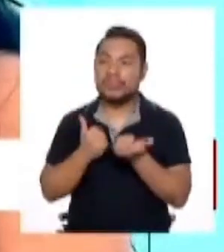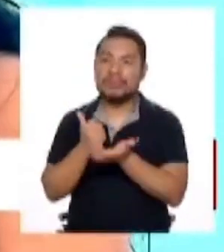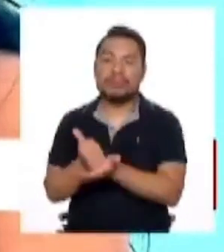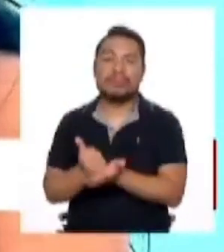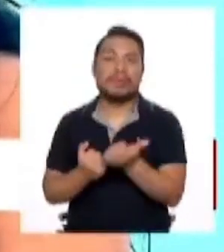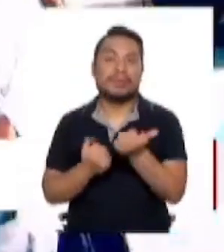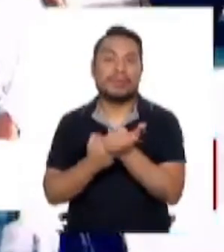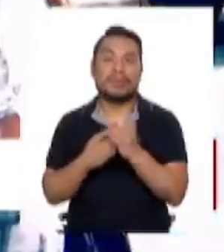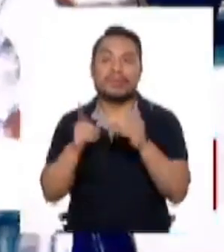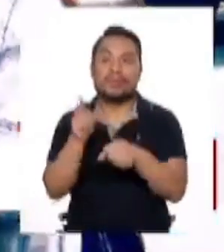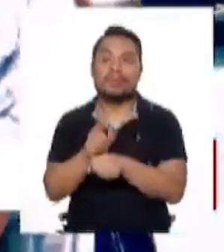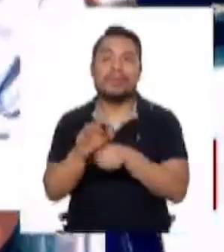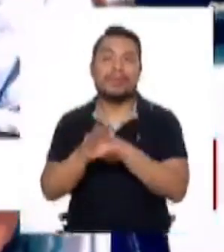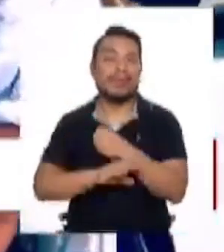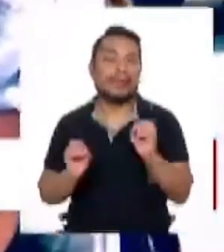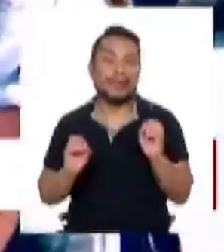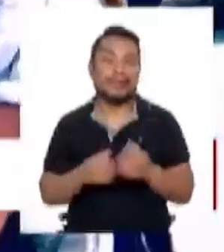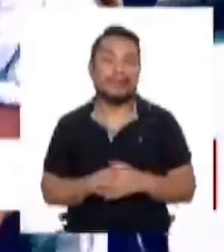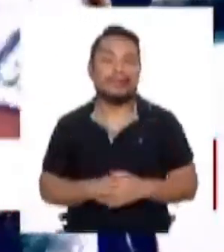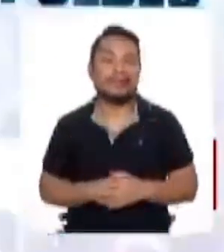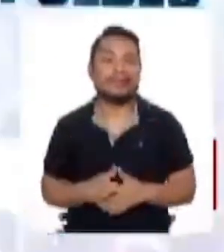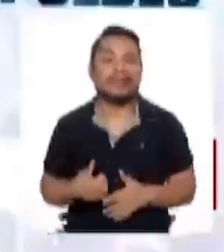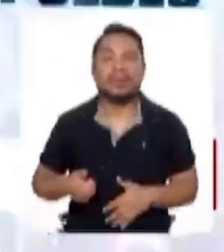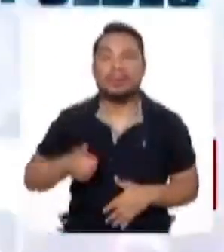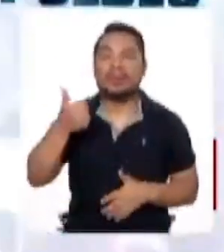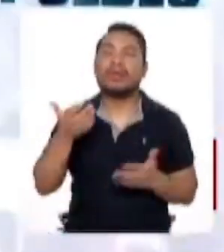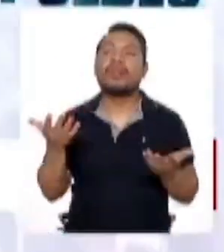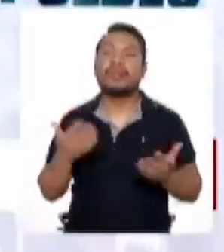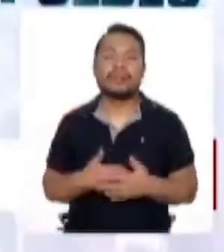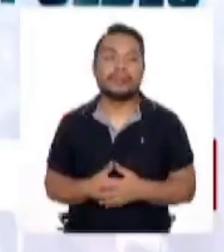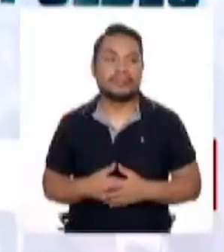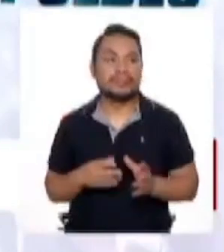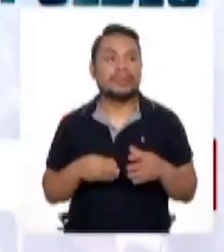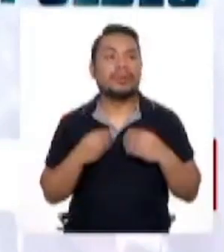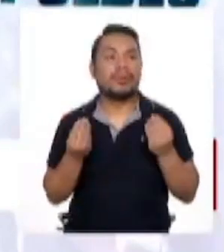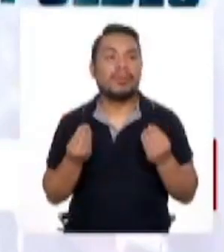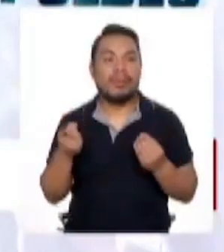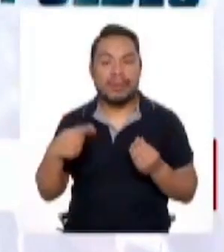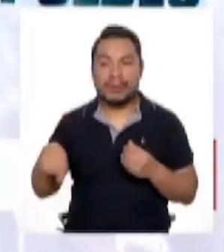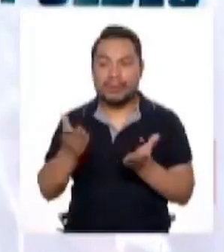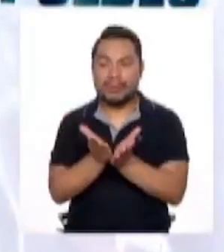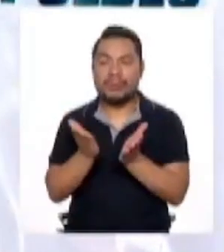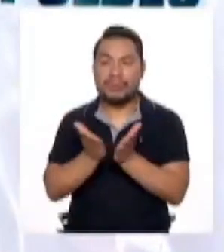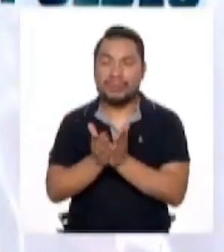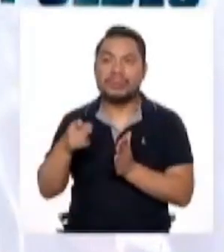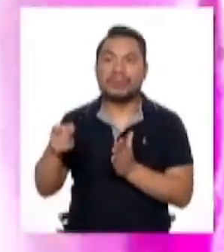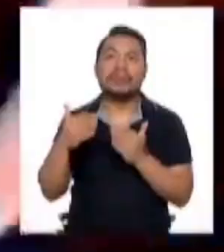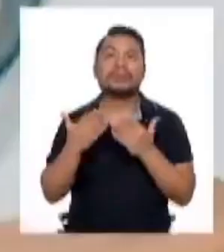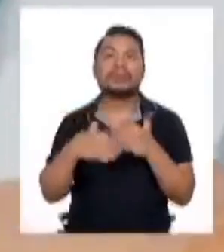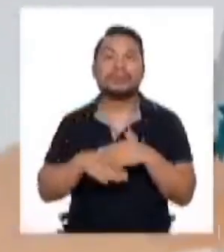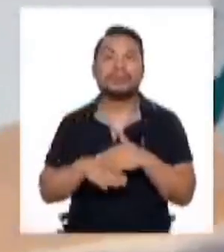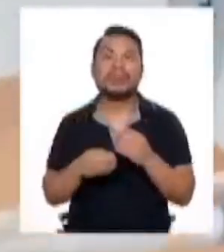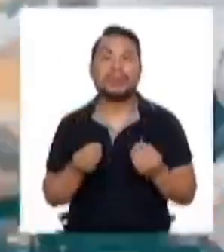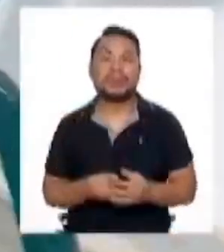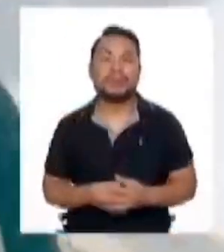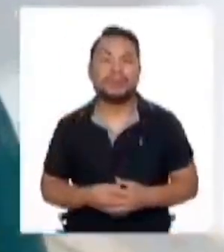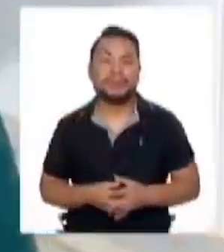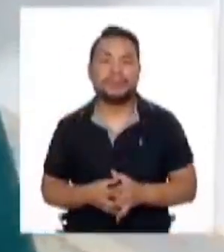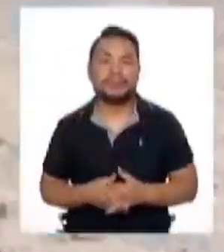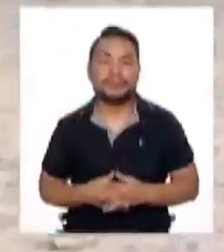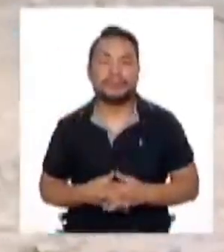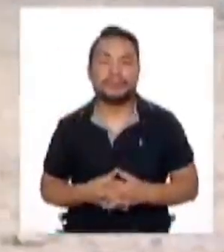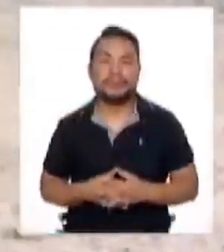la educación básica? ¿En dónde están las autoridades? ¿Cómo es que están recibiendo estos colegios a los estudiantes?